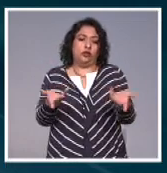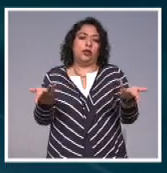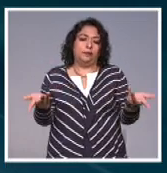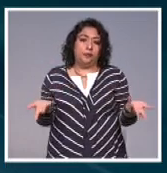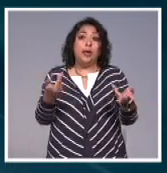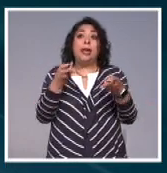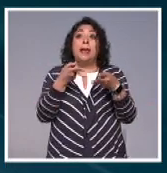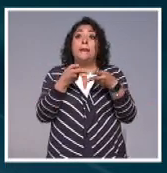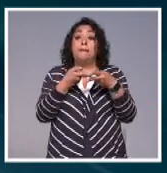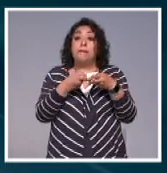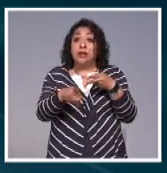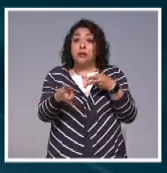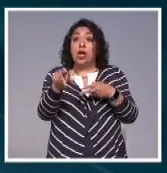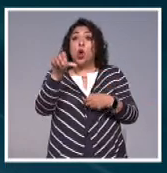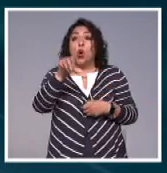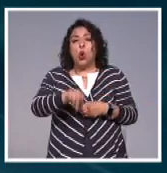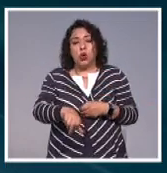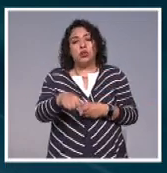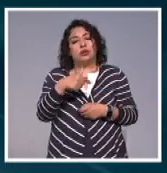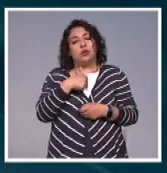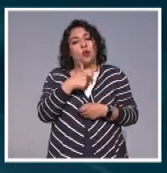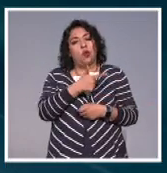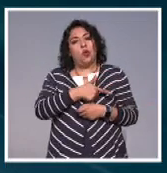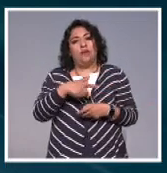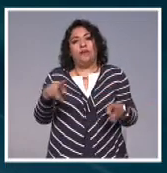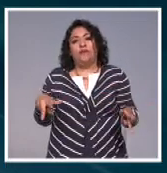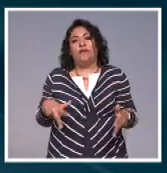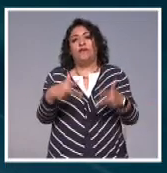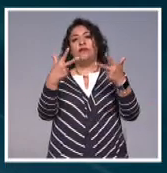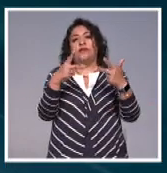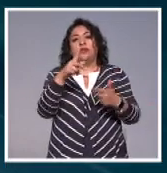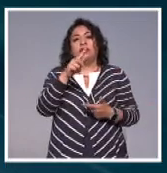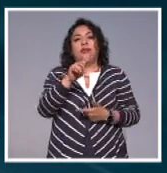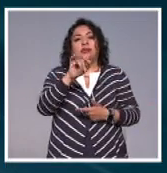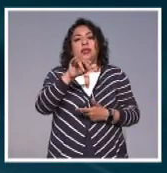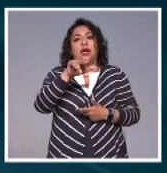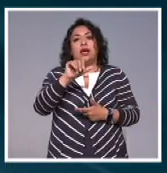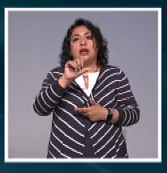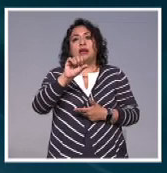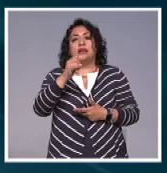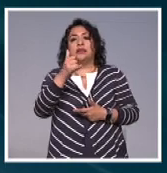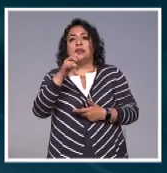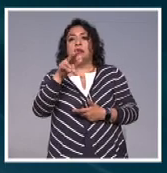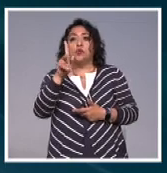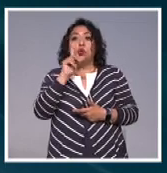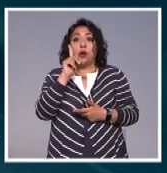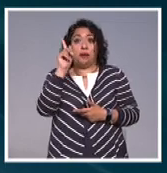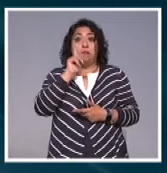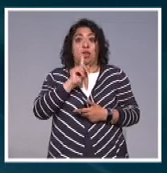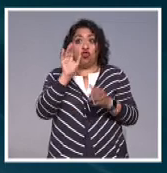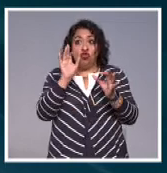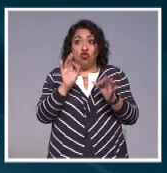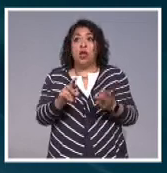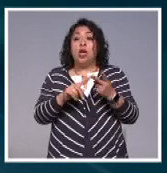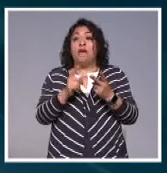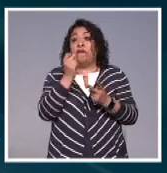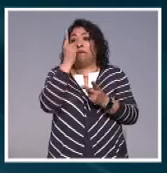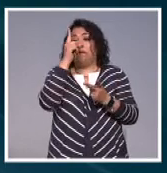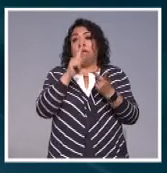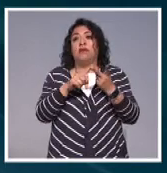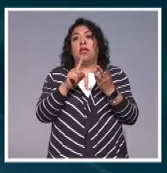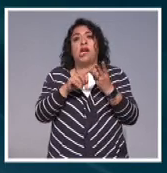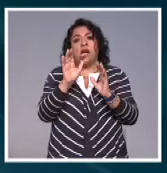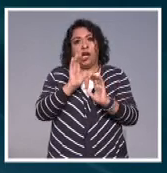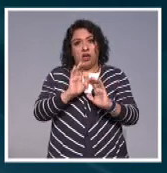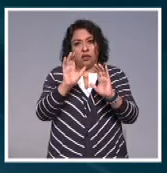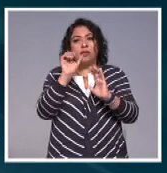para iniciar con esto, tengo hoy el gusto de tener aquí a Diana Circe, mexicana, compositora, cantante, y aunque no alardea